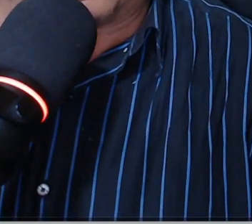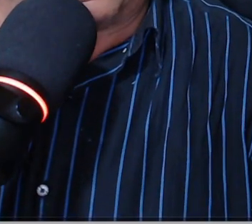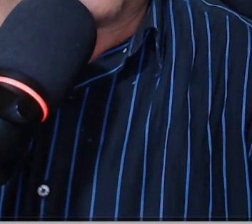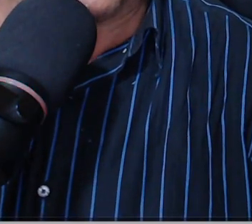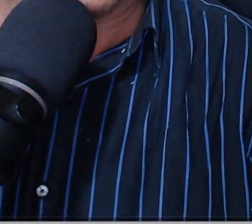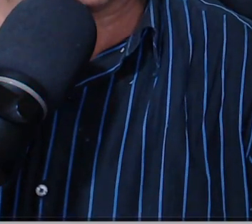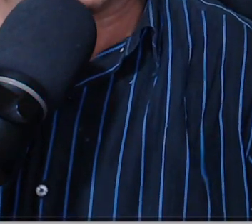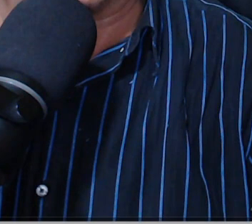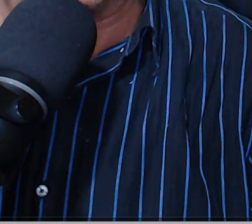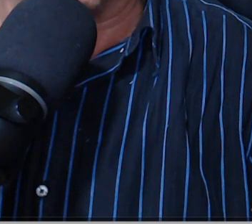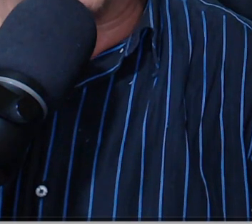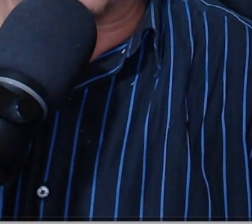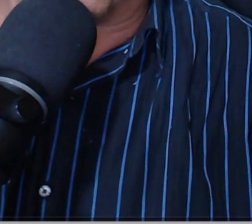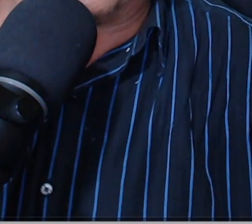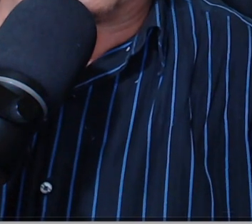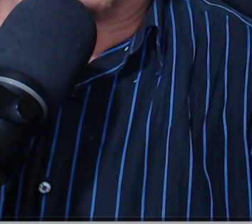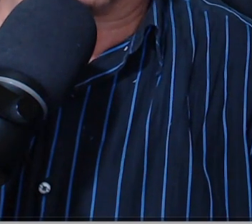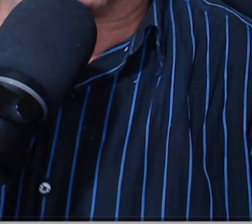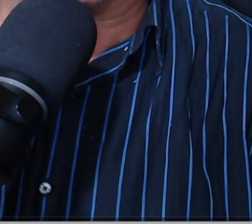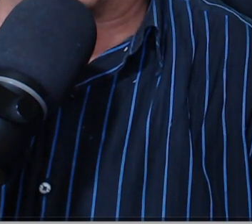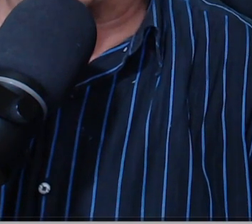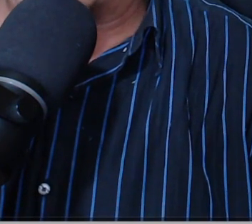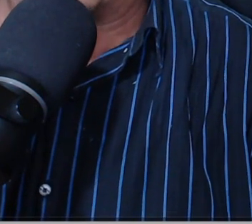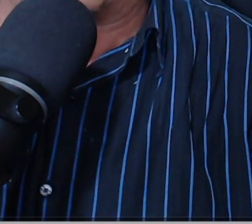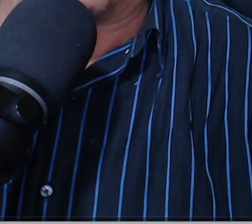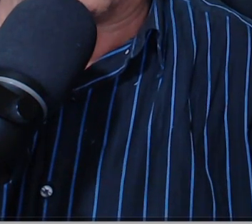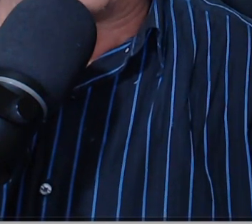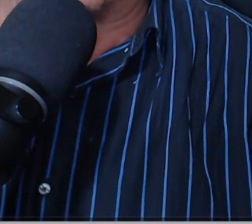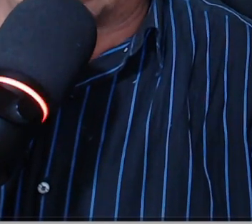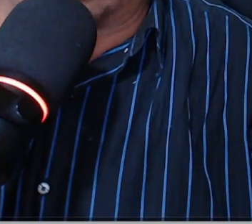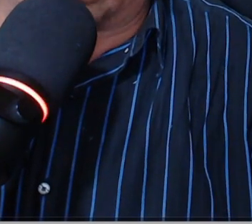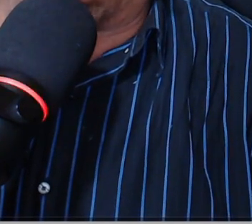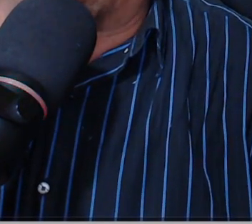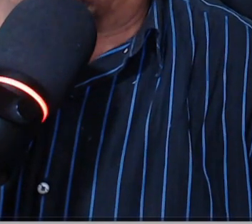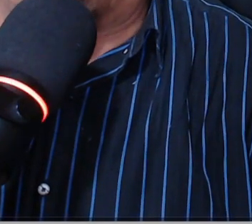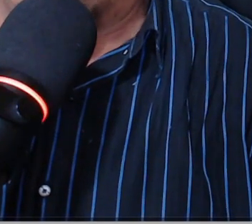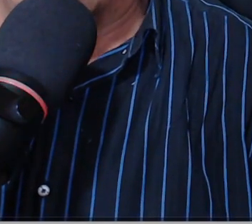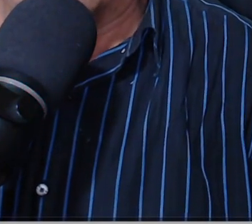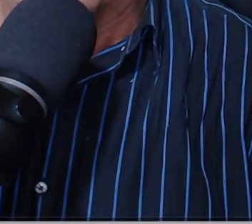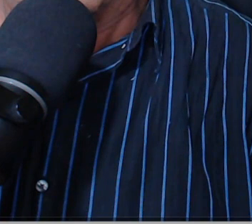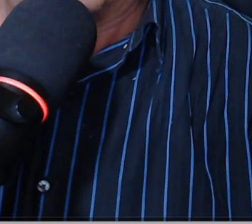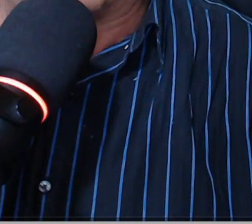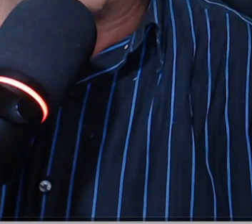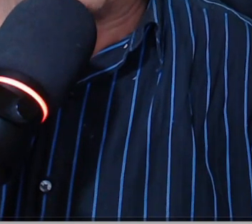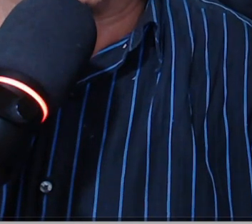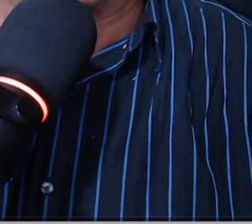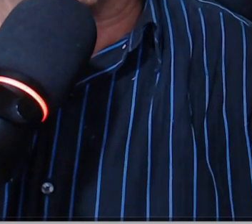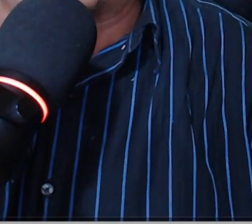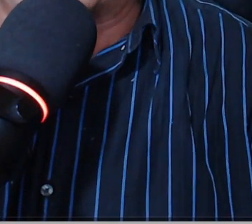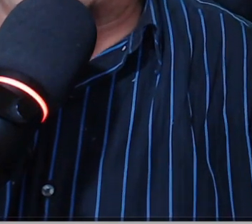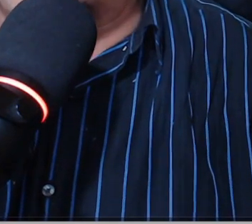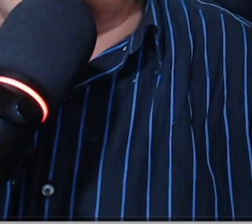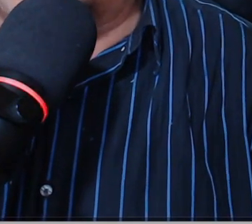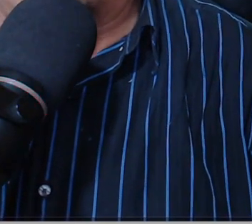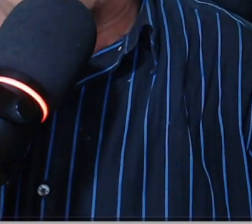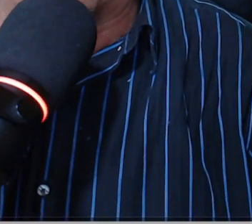recordar que están cayendo muchos políticos en la Ciudad de México acusados de corrupción. Y también vamos a escuchar a